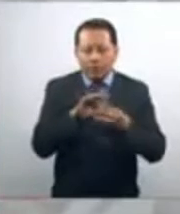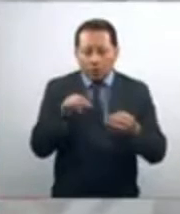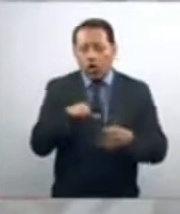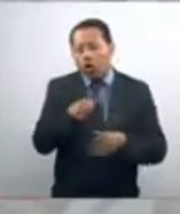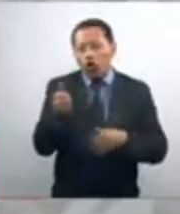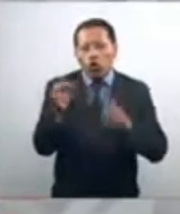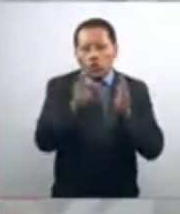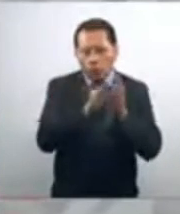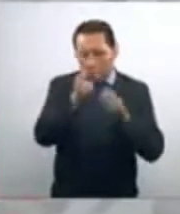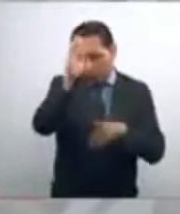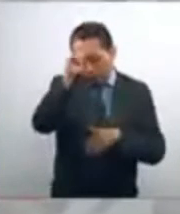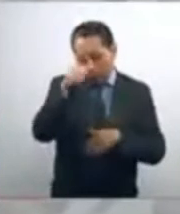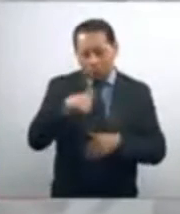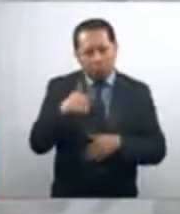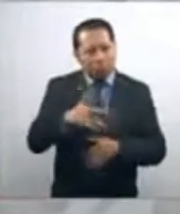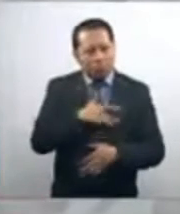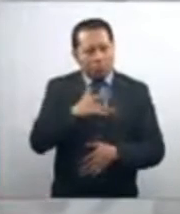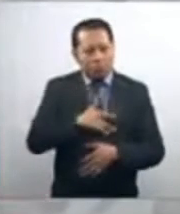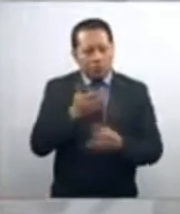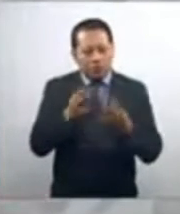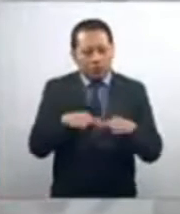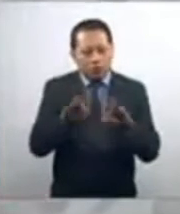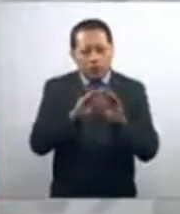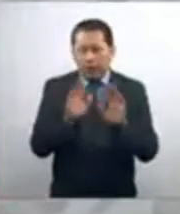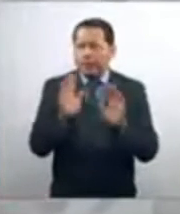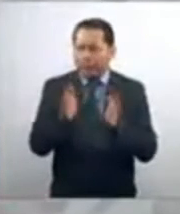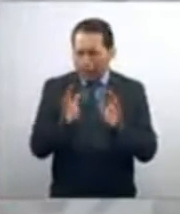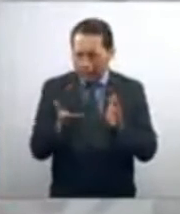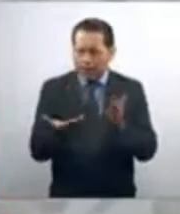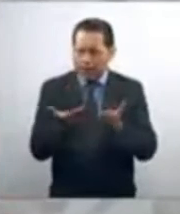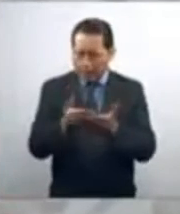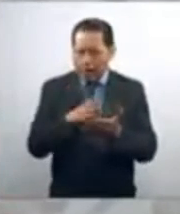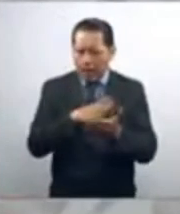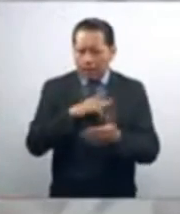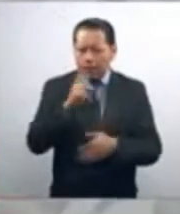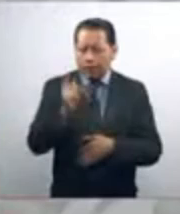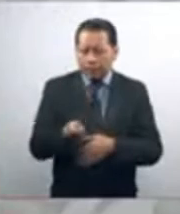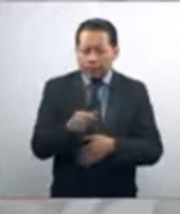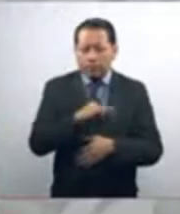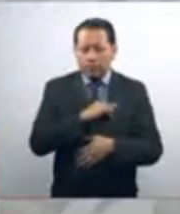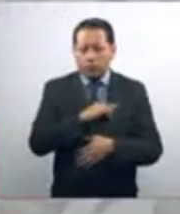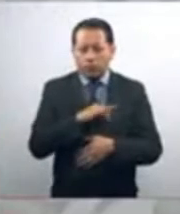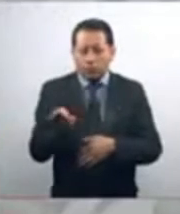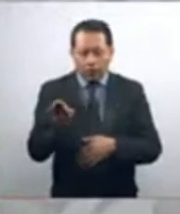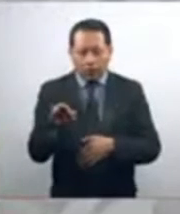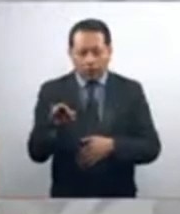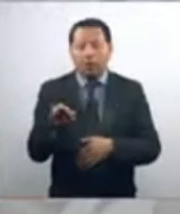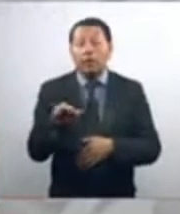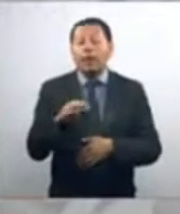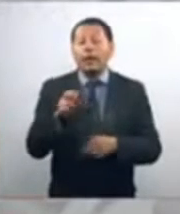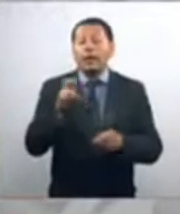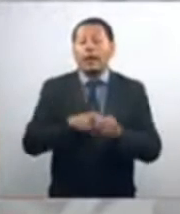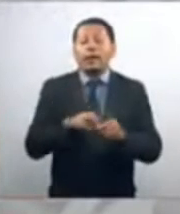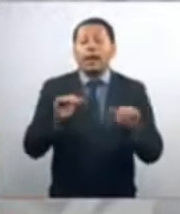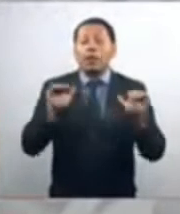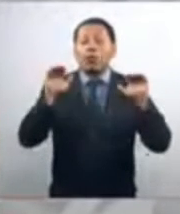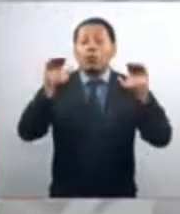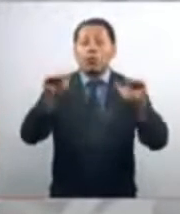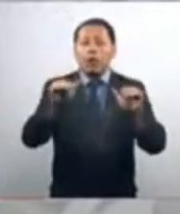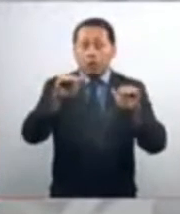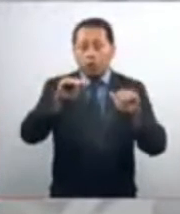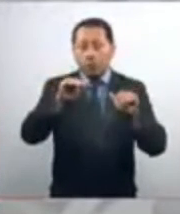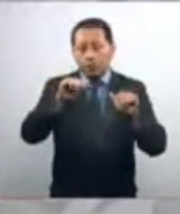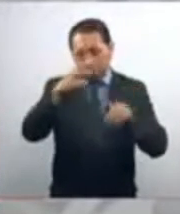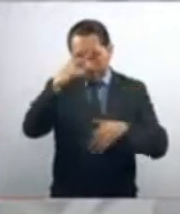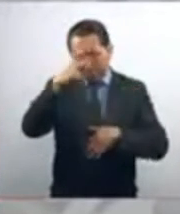de acuerdo que me parece muy importante, está ingresado ya, y es para que en las bandas de todos los aeropuertos de la